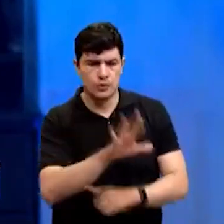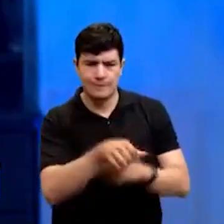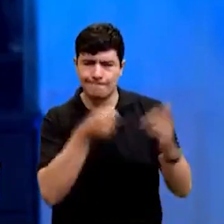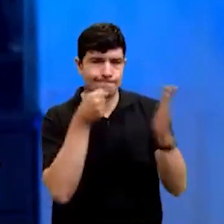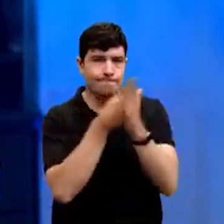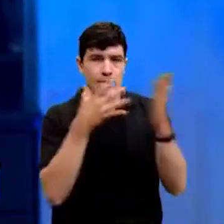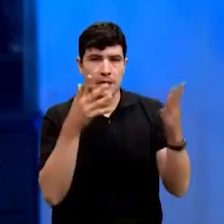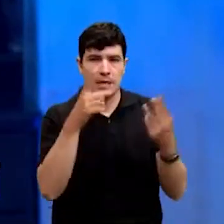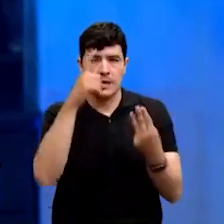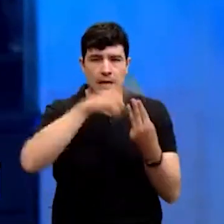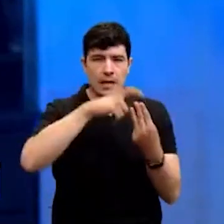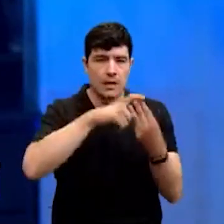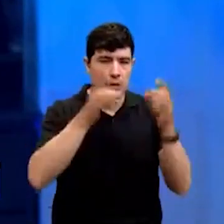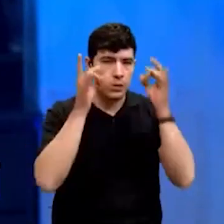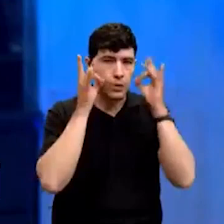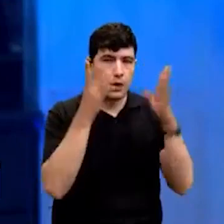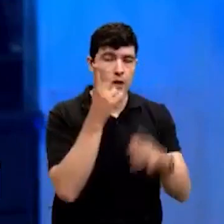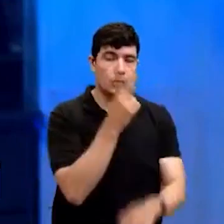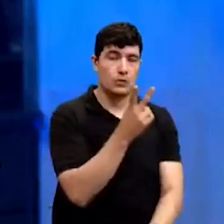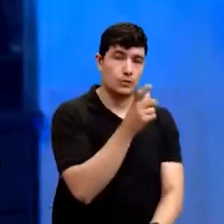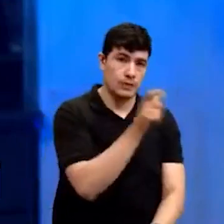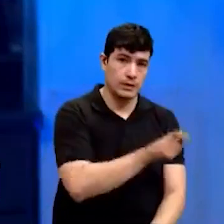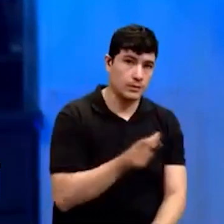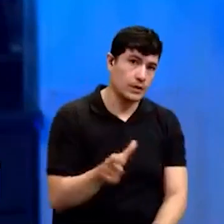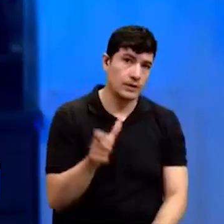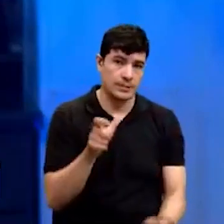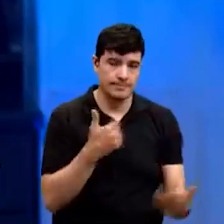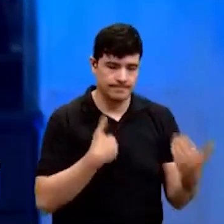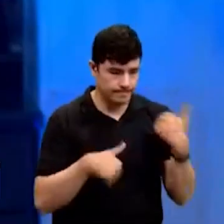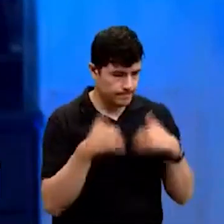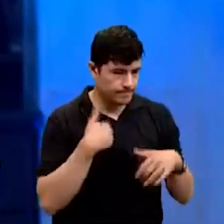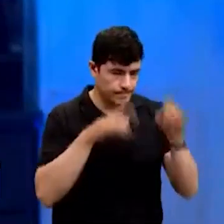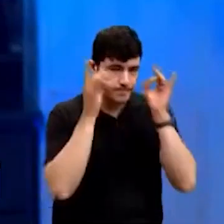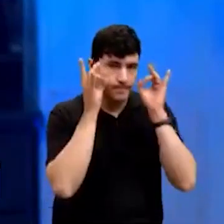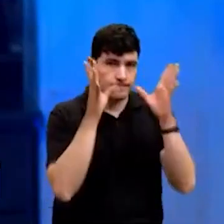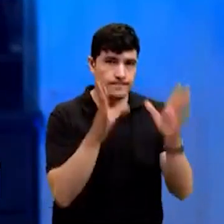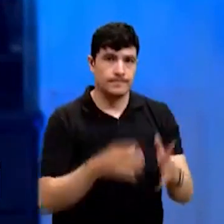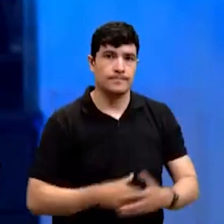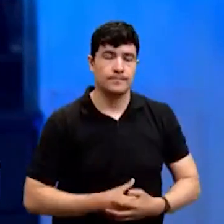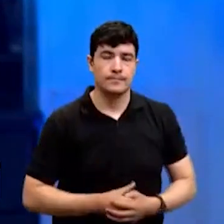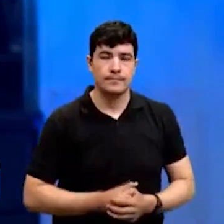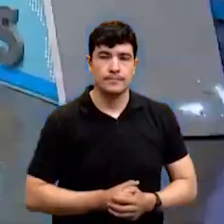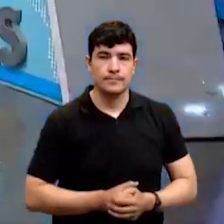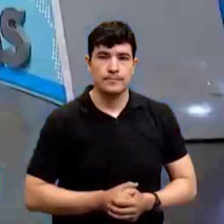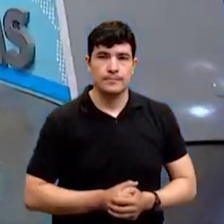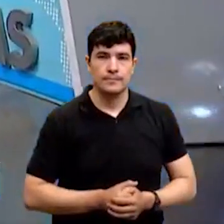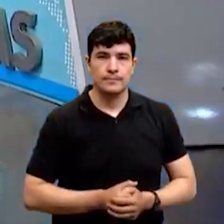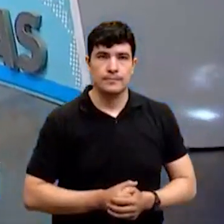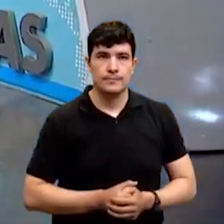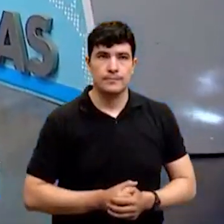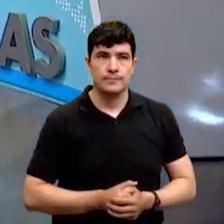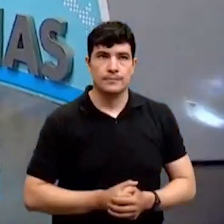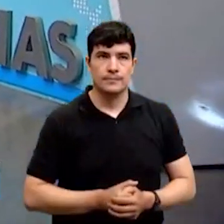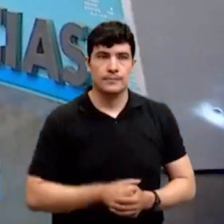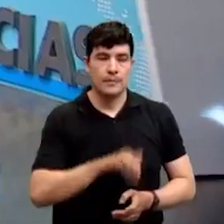más con heridas graves. José Elías Martínez, ¿cuáles fueron las posibles causas de este siniestro?